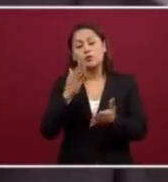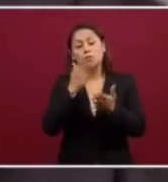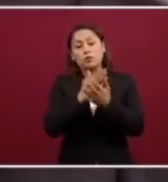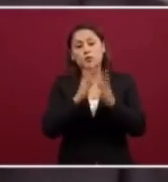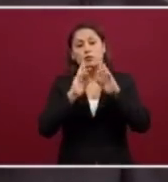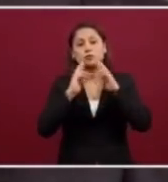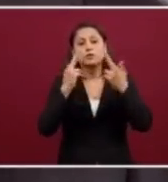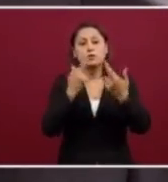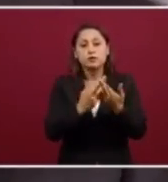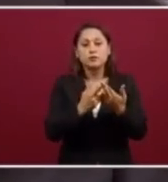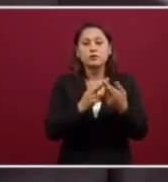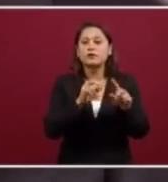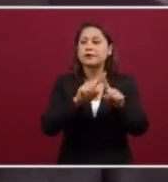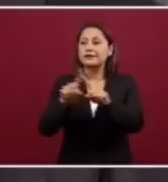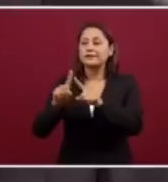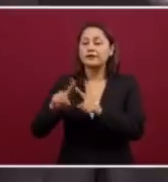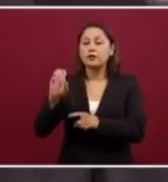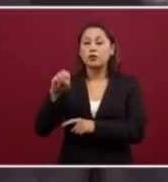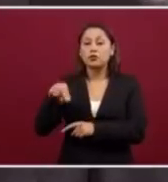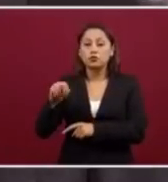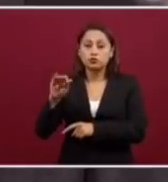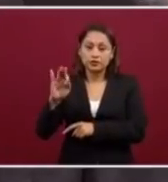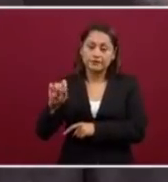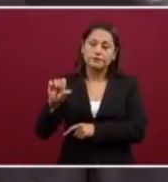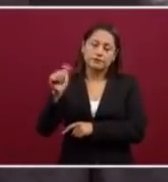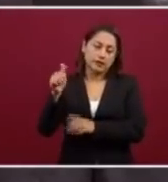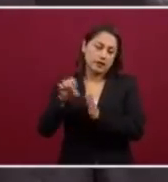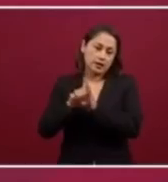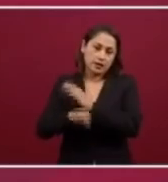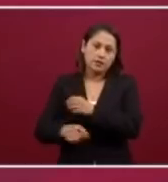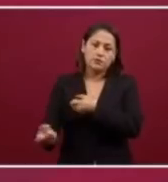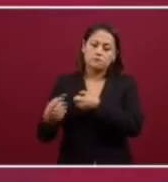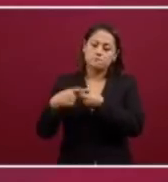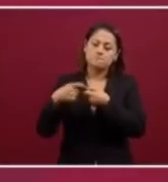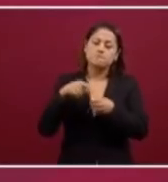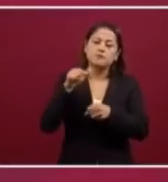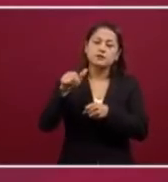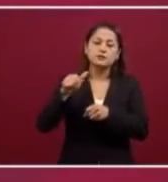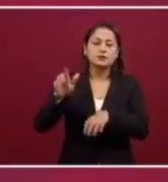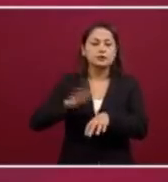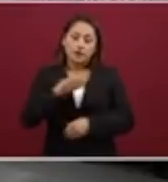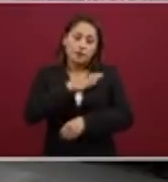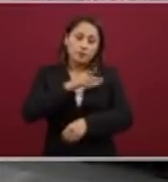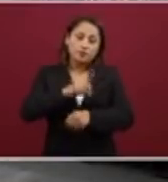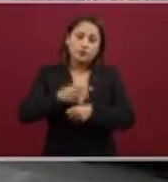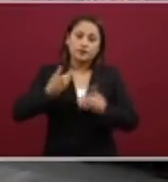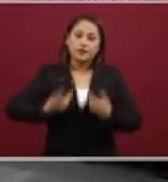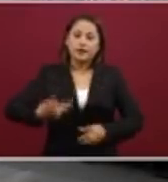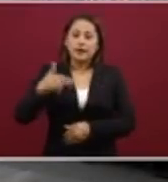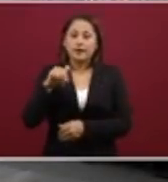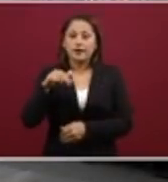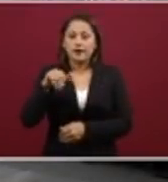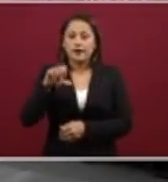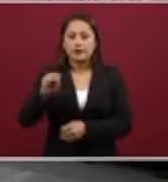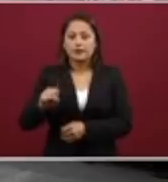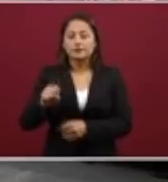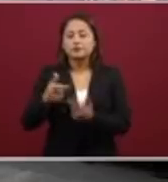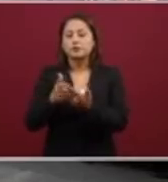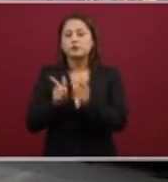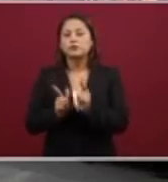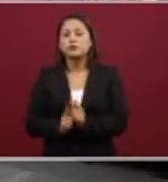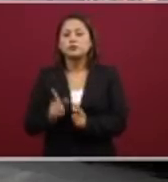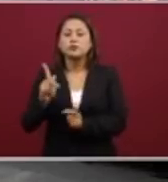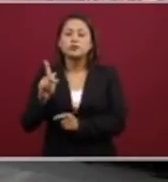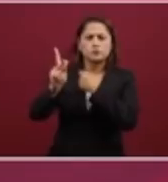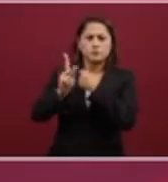UNICEF que están participando en el Plan de Desarrollo Integral para Sur de México y Centroamérica. Diversos países del mundo respaldan el